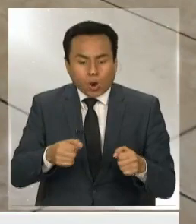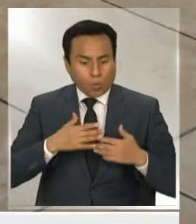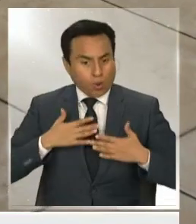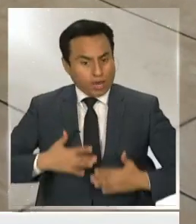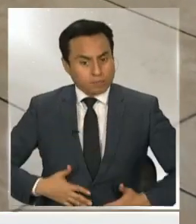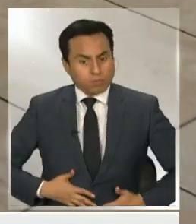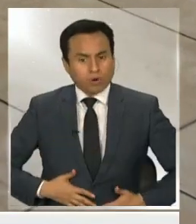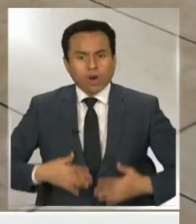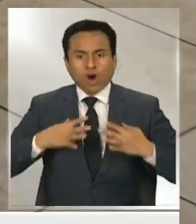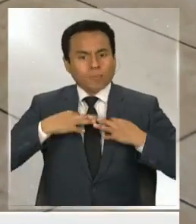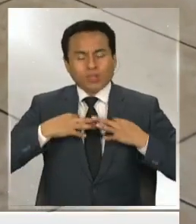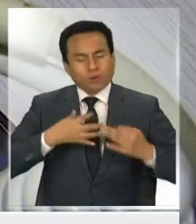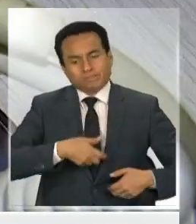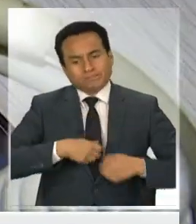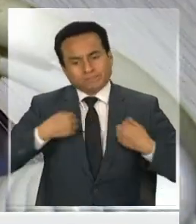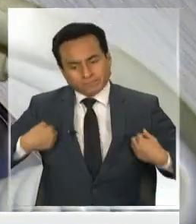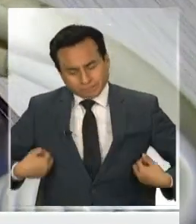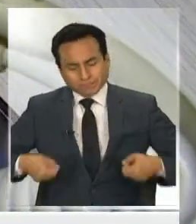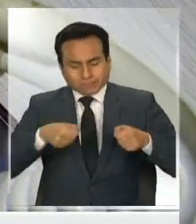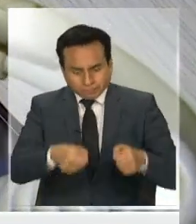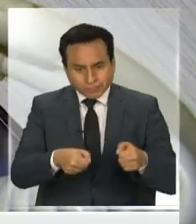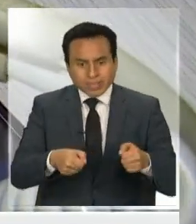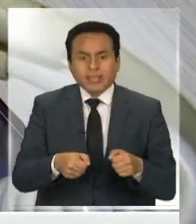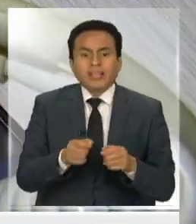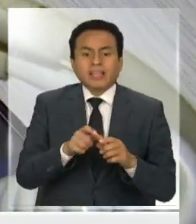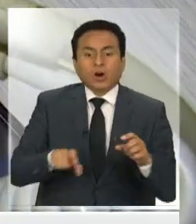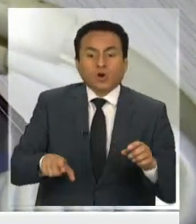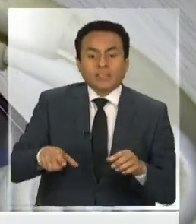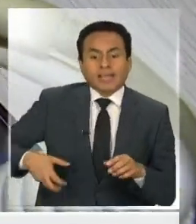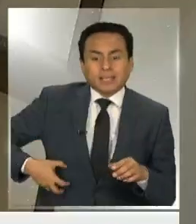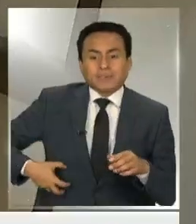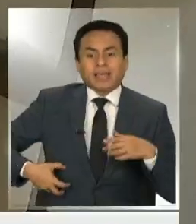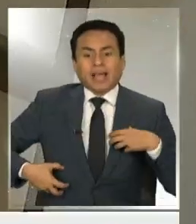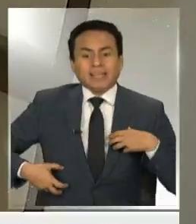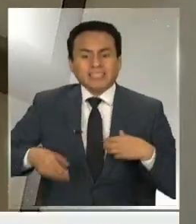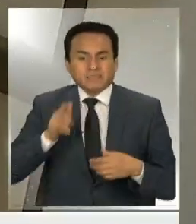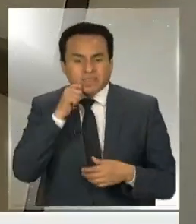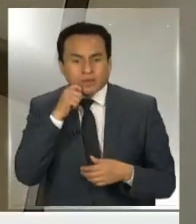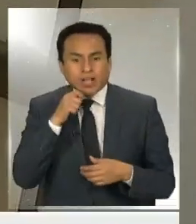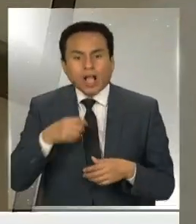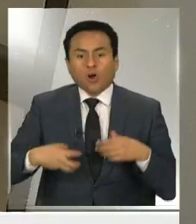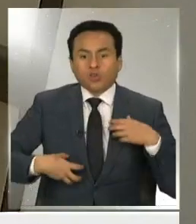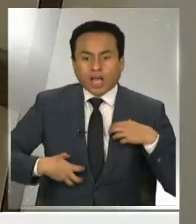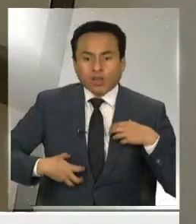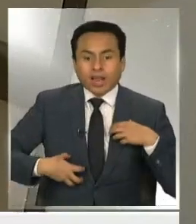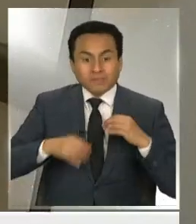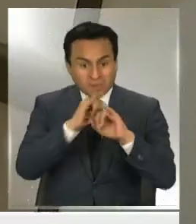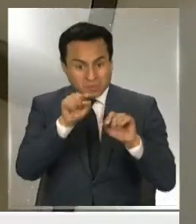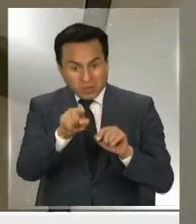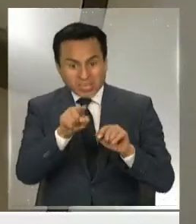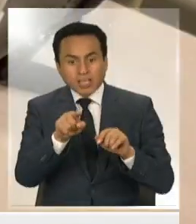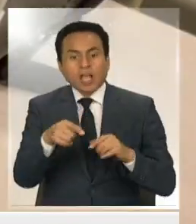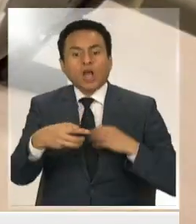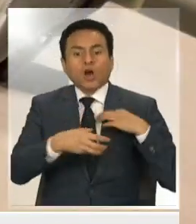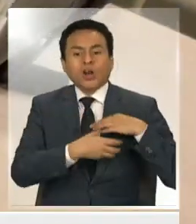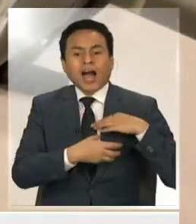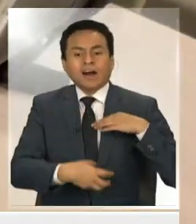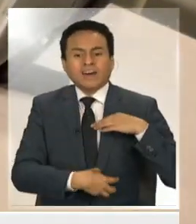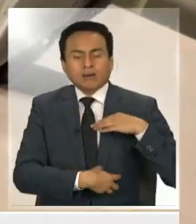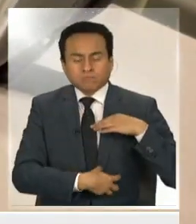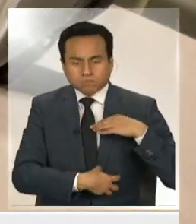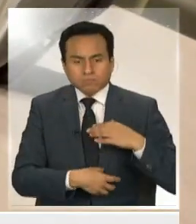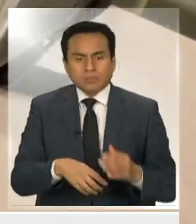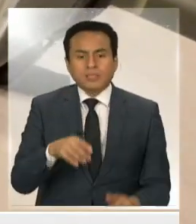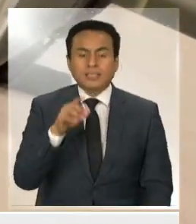no sobre la ropa, poner una pala en el esternón y la otra en el ápice, es decir, en el costado izquierdo bajo el corazón. Otra cosa